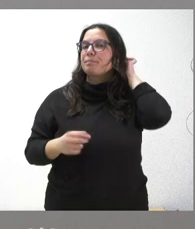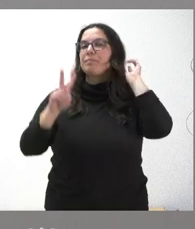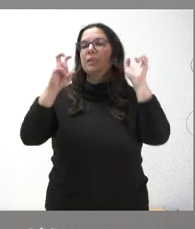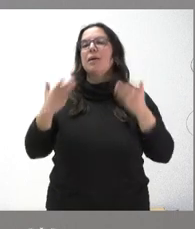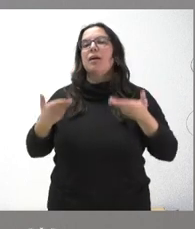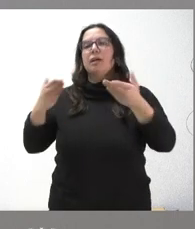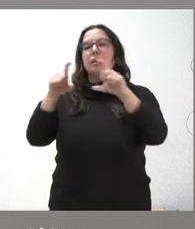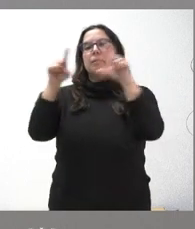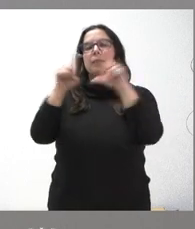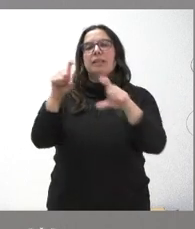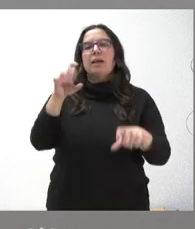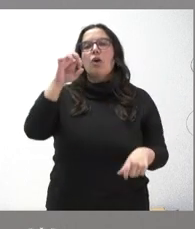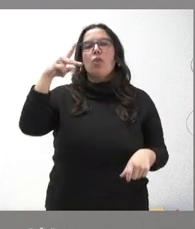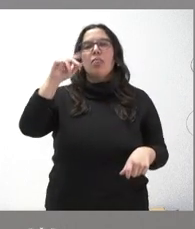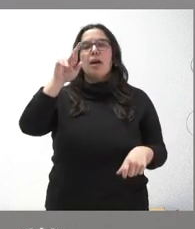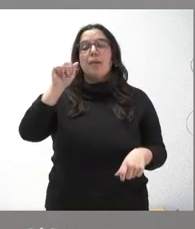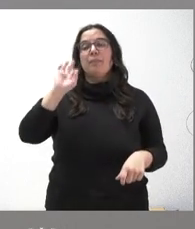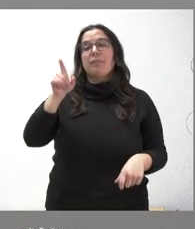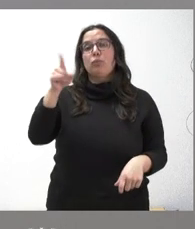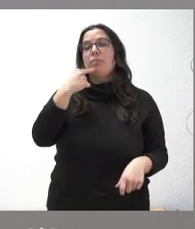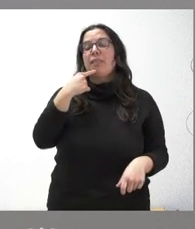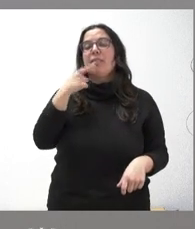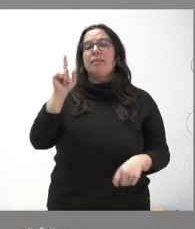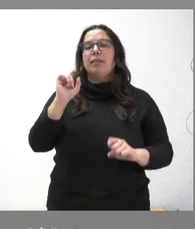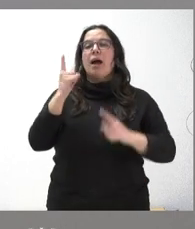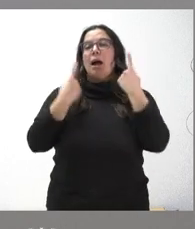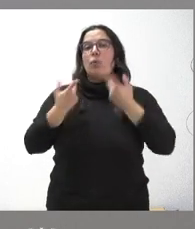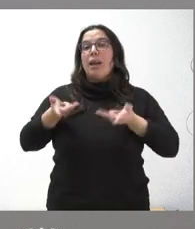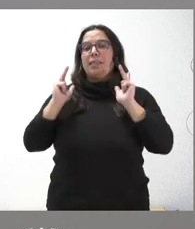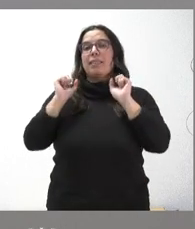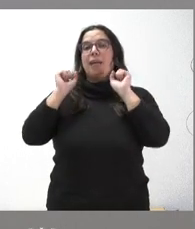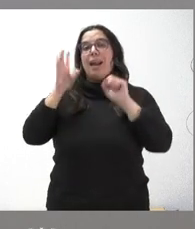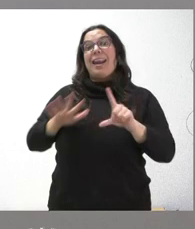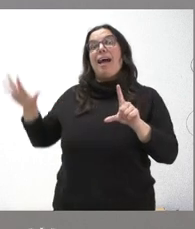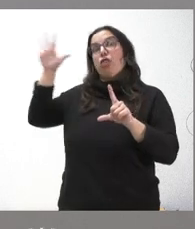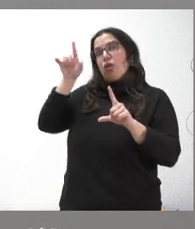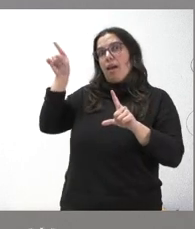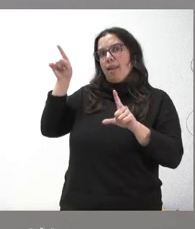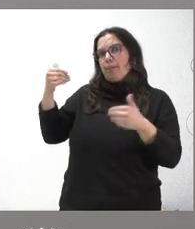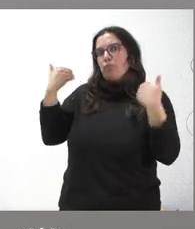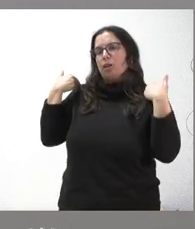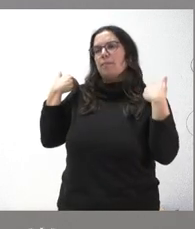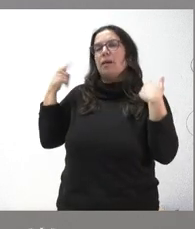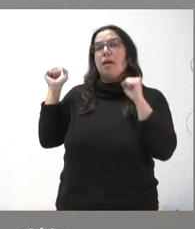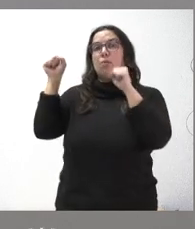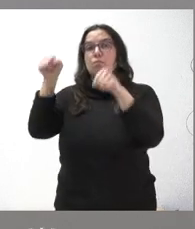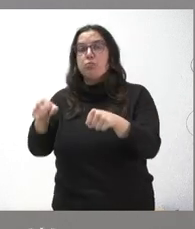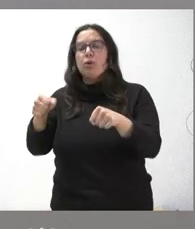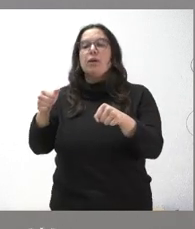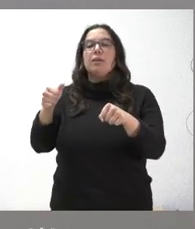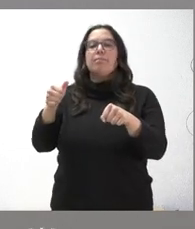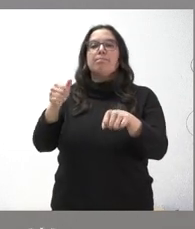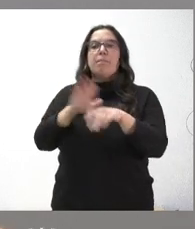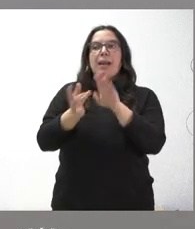empresa ondara Es verdad que usted plantea que se ha algunas licencias que son de ámbito nacional como usted conoce para poner en marcha esta nueva